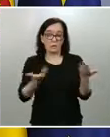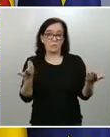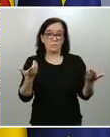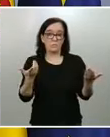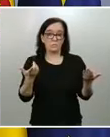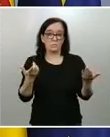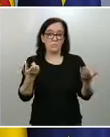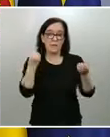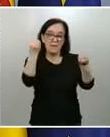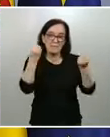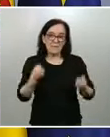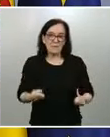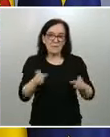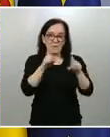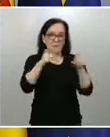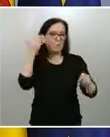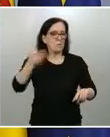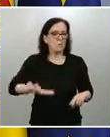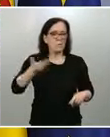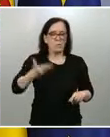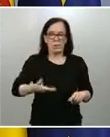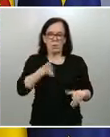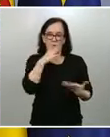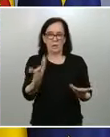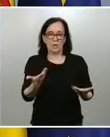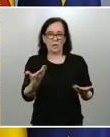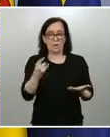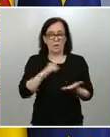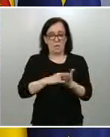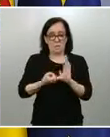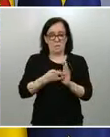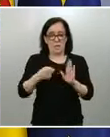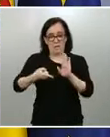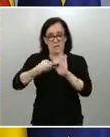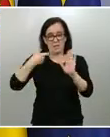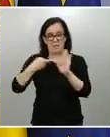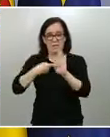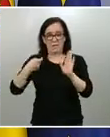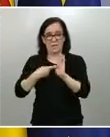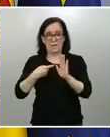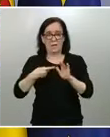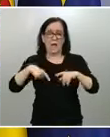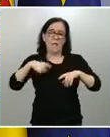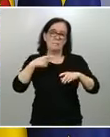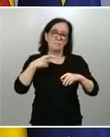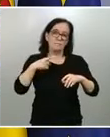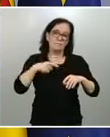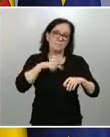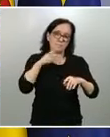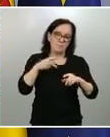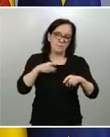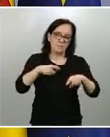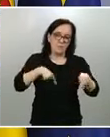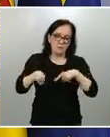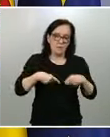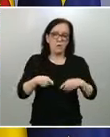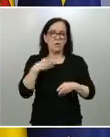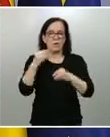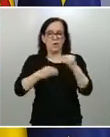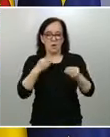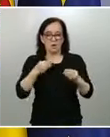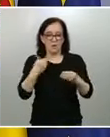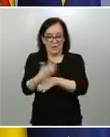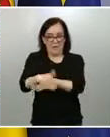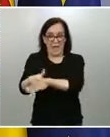fundamentales sobre todo en este plan de desescalada porque ya hablamos de movilidad hablamos también del uso de la vía pública y por lo tanto su